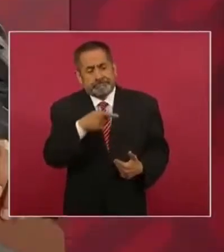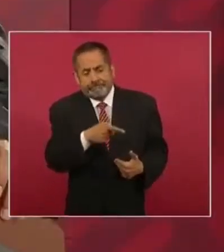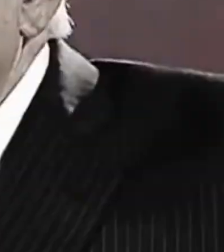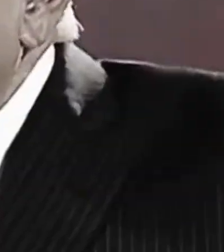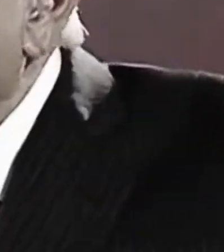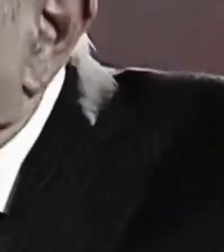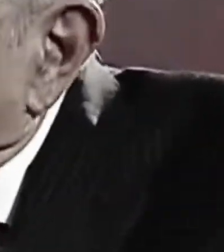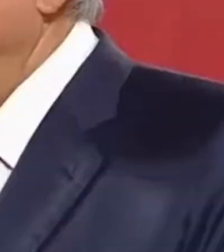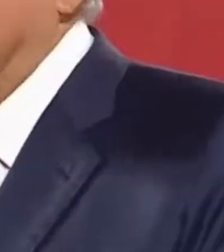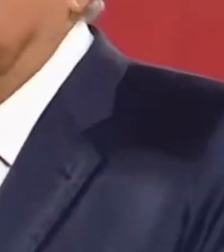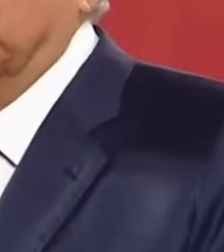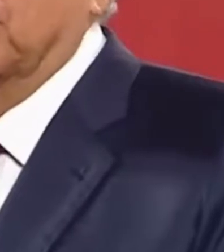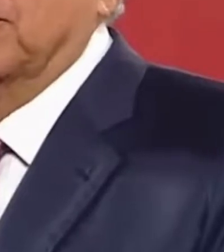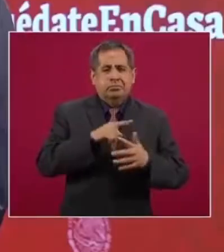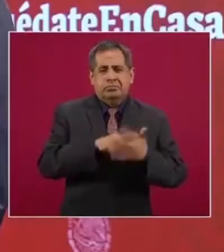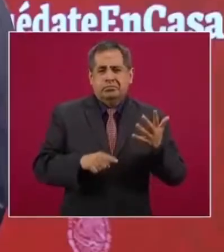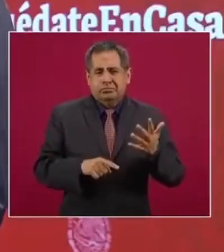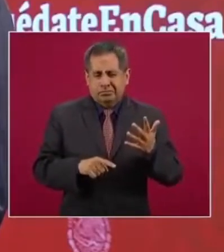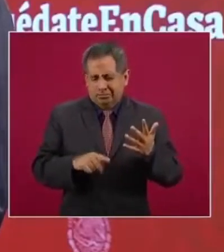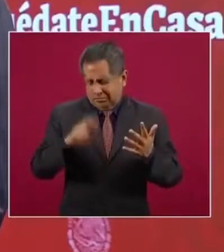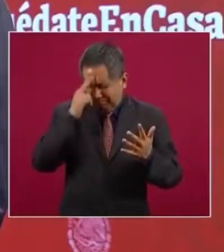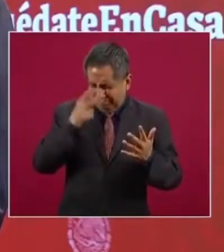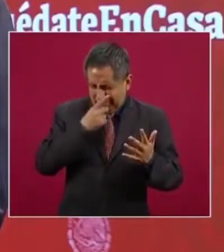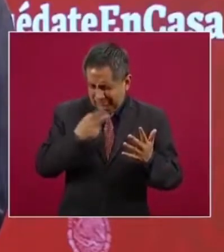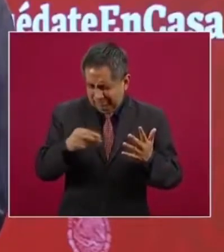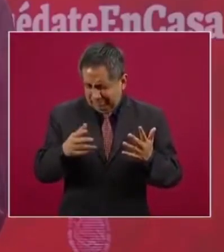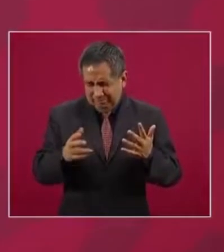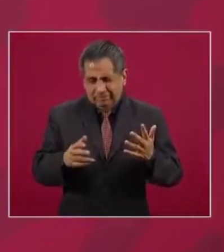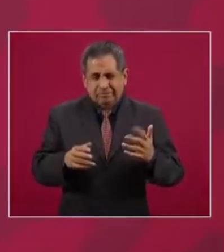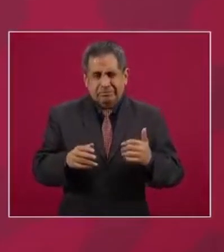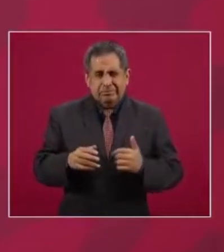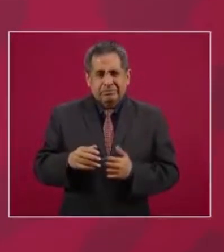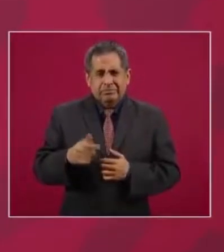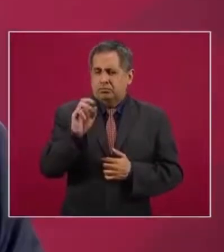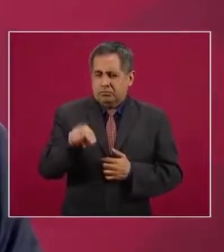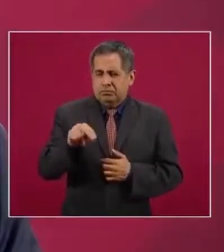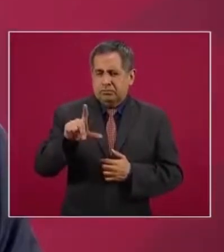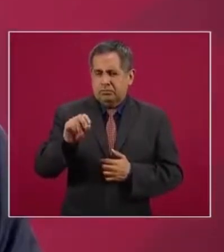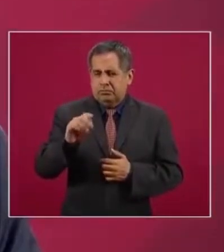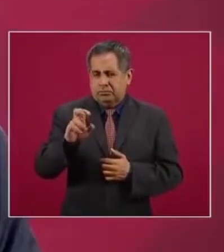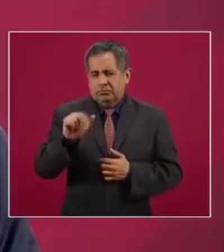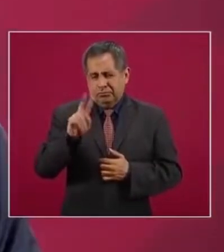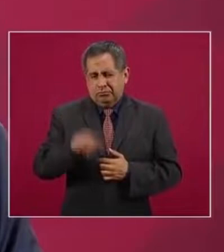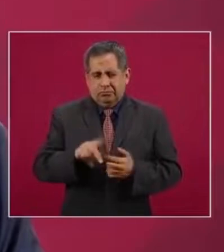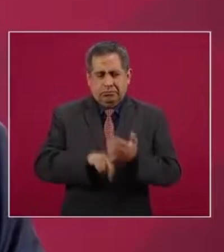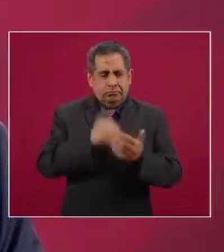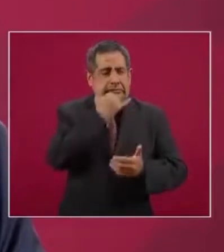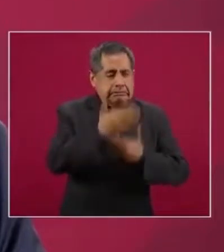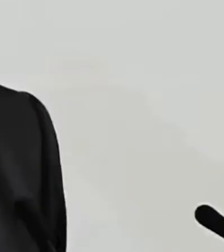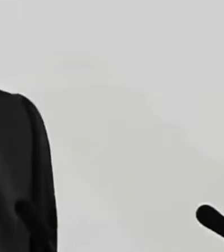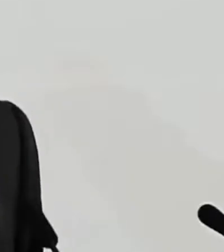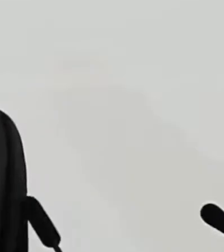es que el chapo no me gusta decirle así guzmán loera fresco disculpa